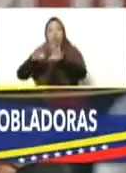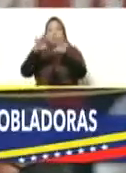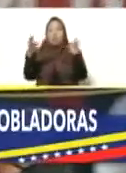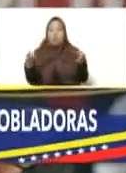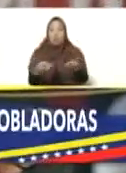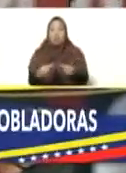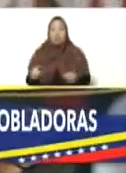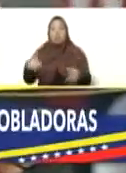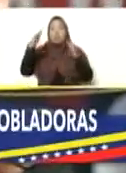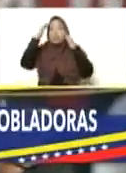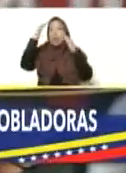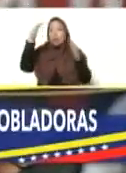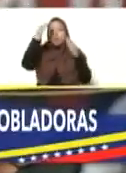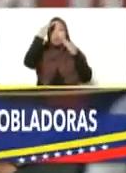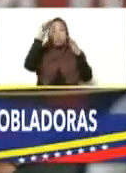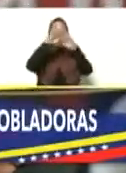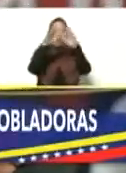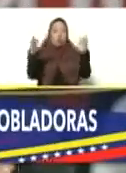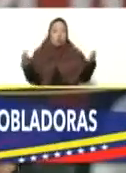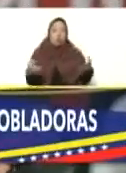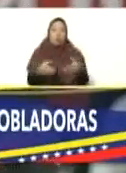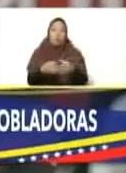en salud o aquí a los comités de tierra